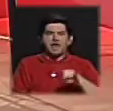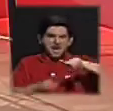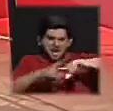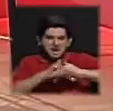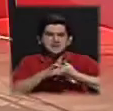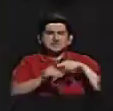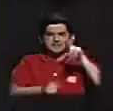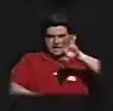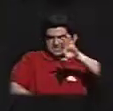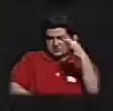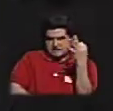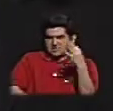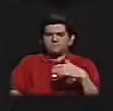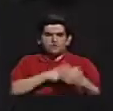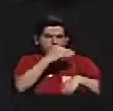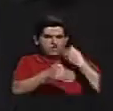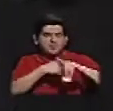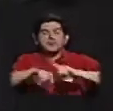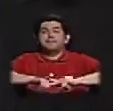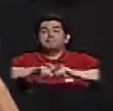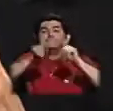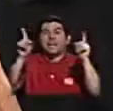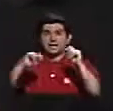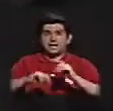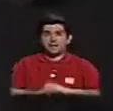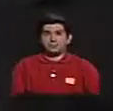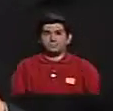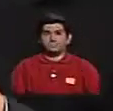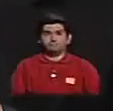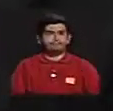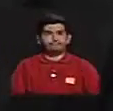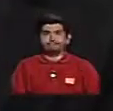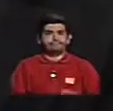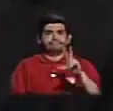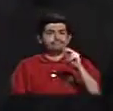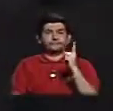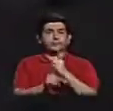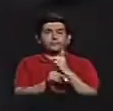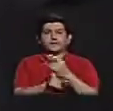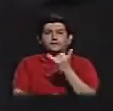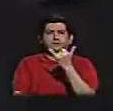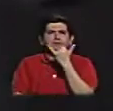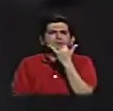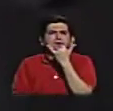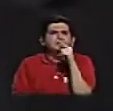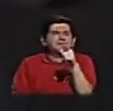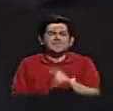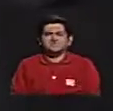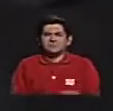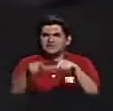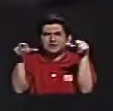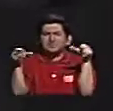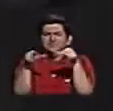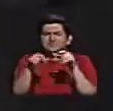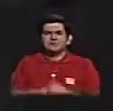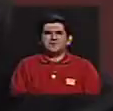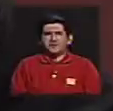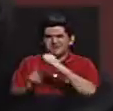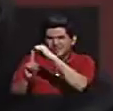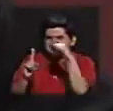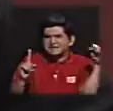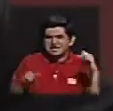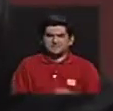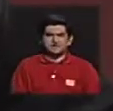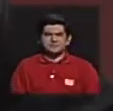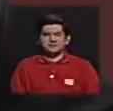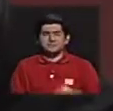iniciara este proceso, pero no fue así. ¿Qué fue lo que ocurrió en Pacuarito de Siquirres? Bueno,